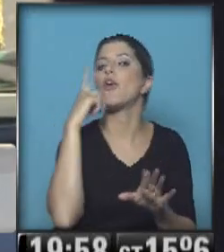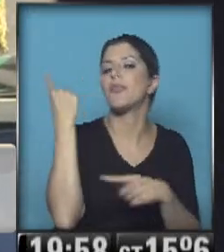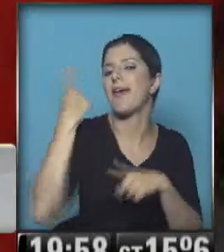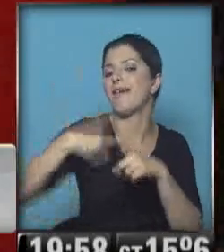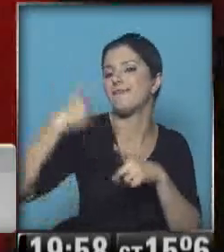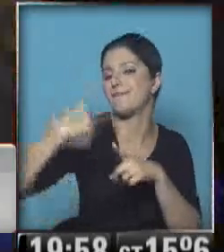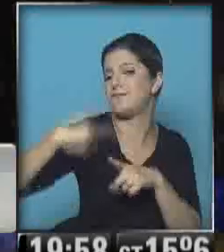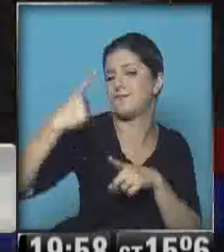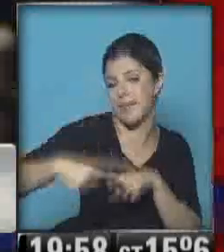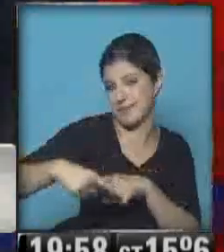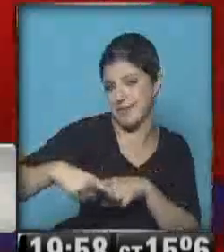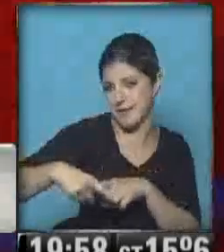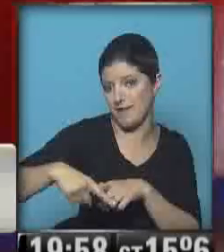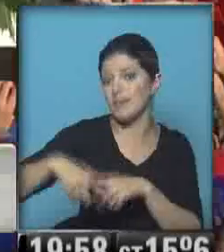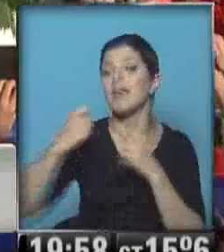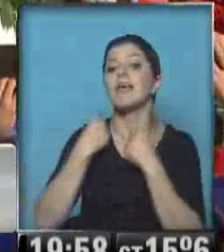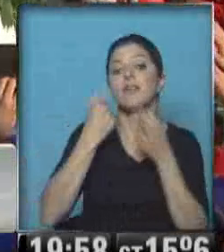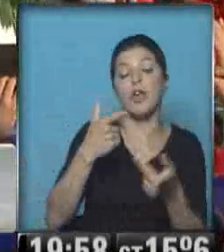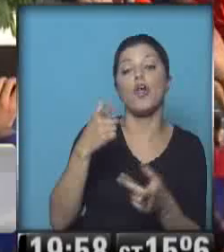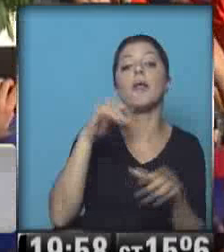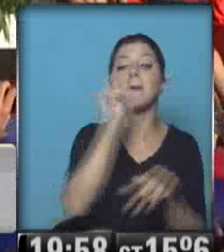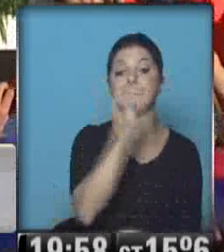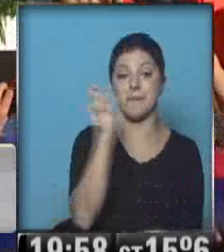fueron concedidos en junio debido al